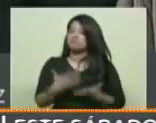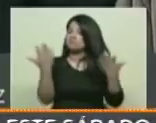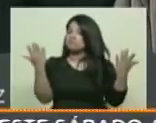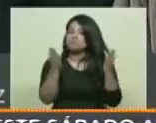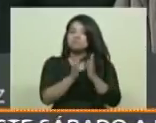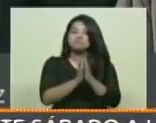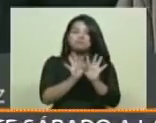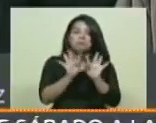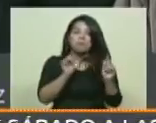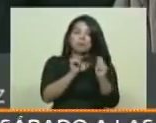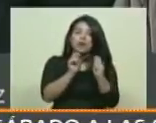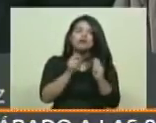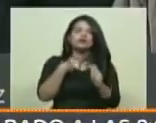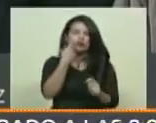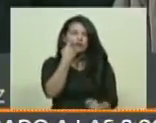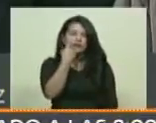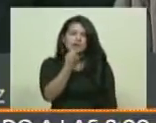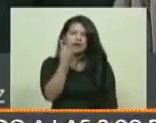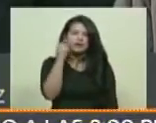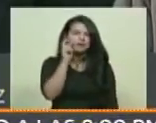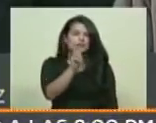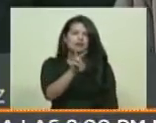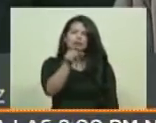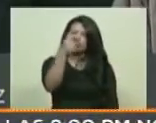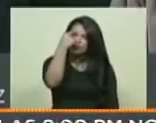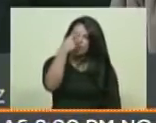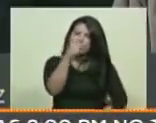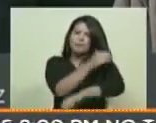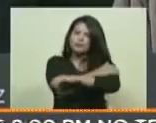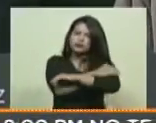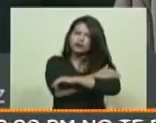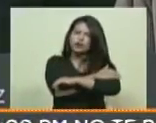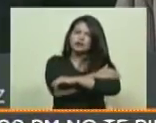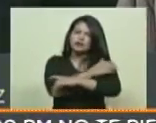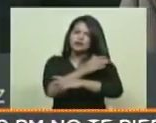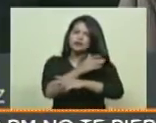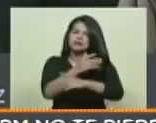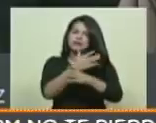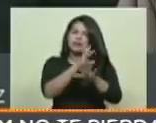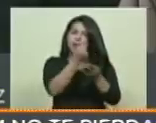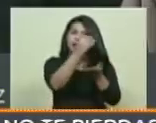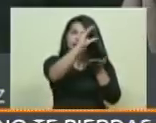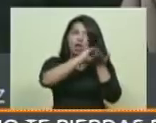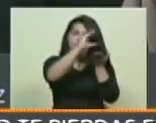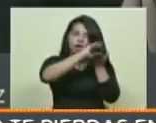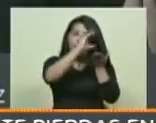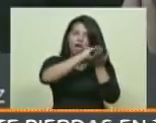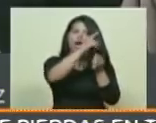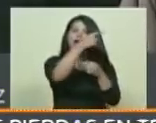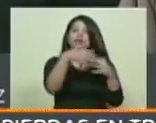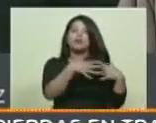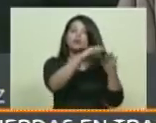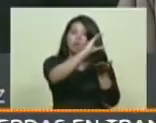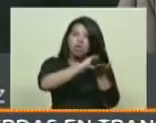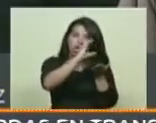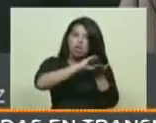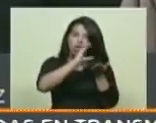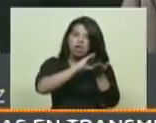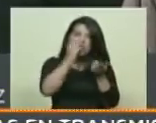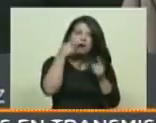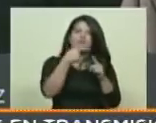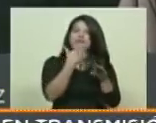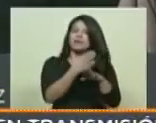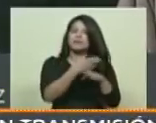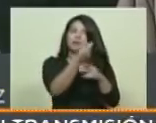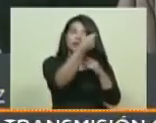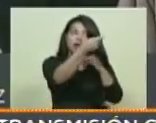de prensa, yo vi el tenor de la rueda de prensa. Ustedes saben que la oposición ha recibido dinero del gobierno estadounidense para pagar asesoría que